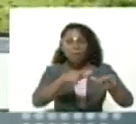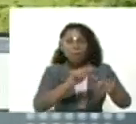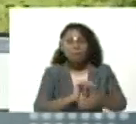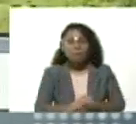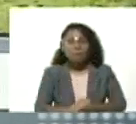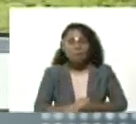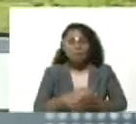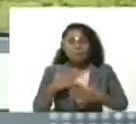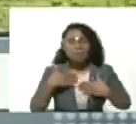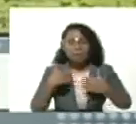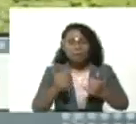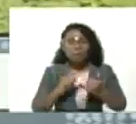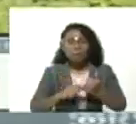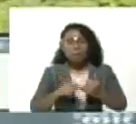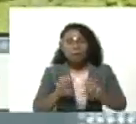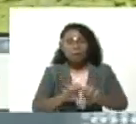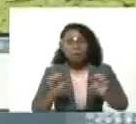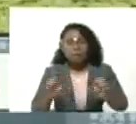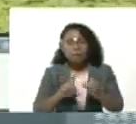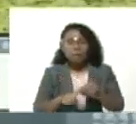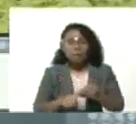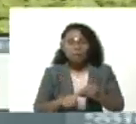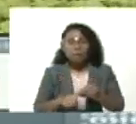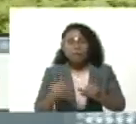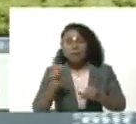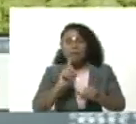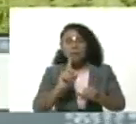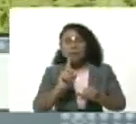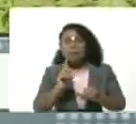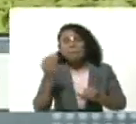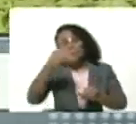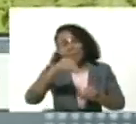de salud, educación, y no obstante,